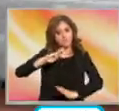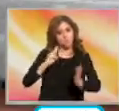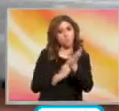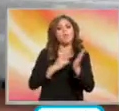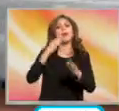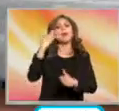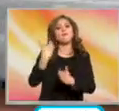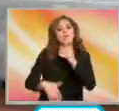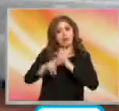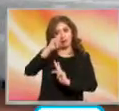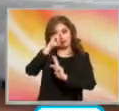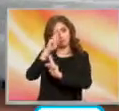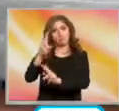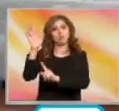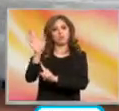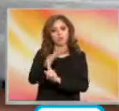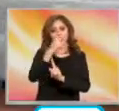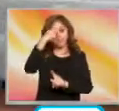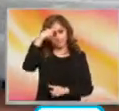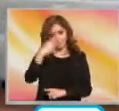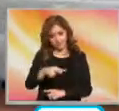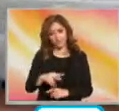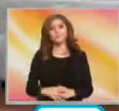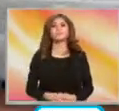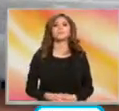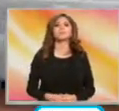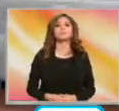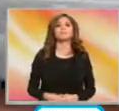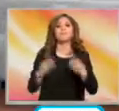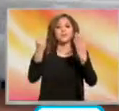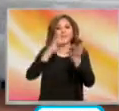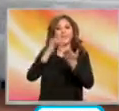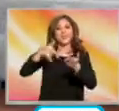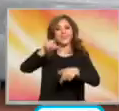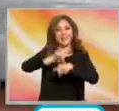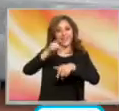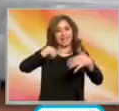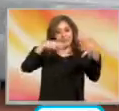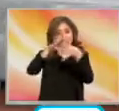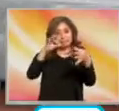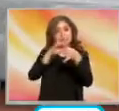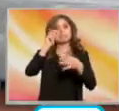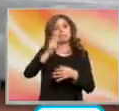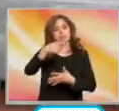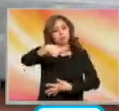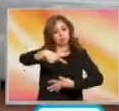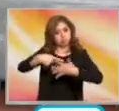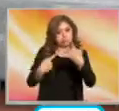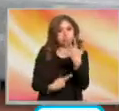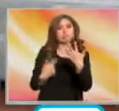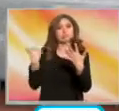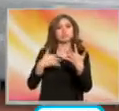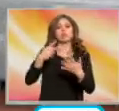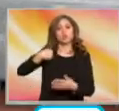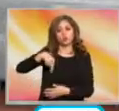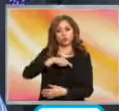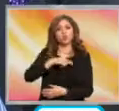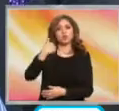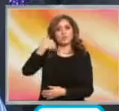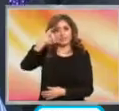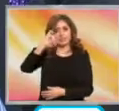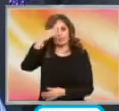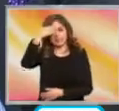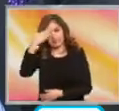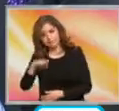Pues muchísimas gracias, licenciado. Gracias a ustedes. Por estar el día de hoy con nosotros y compartirnos estos datos que precisamente sabíamos cuándo